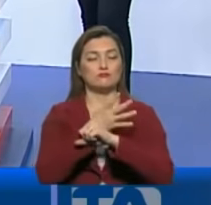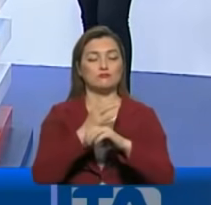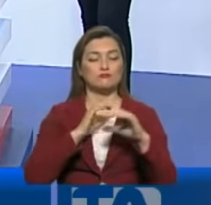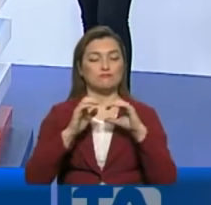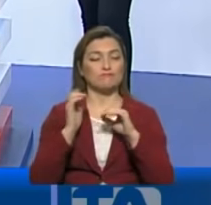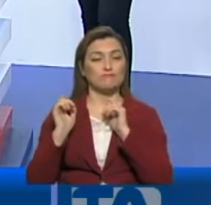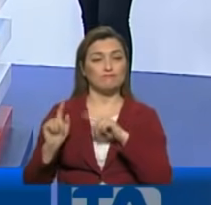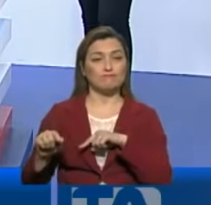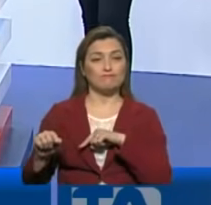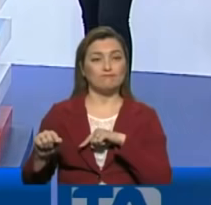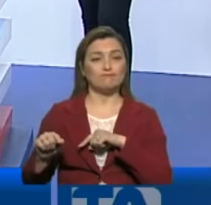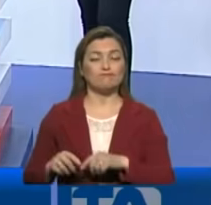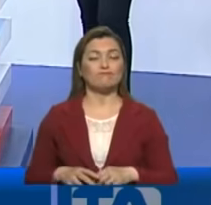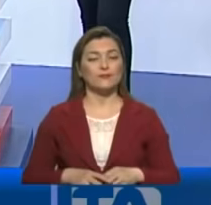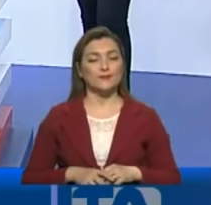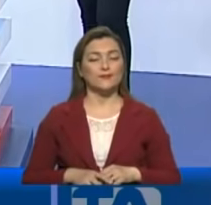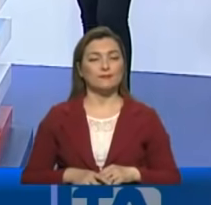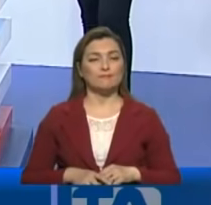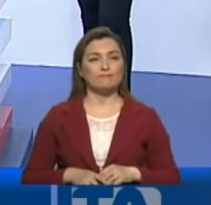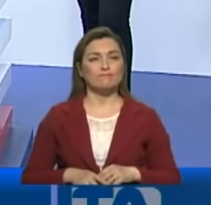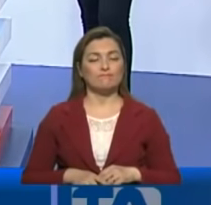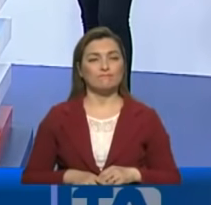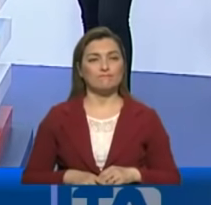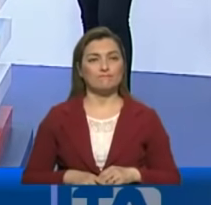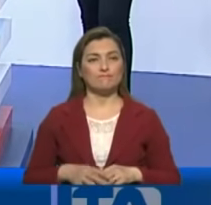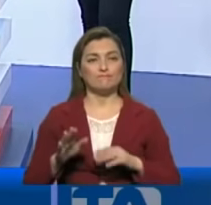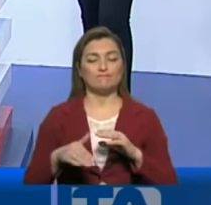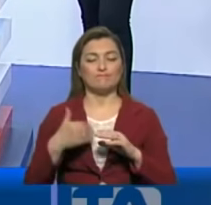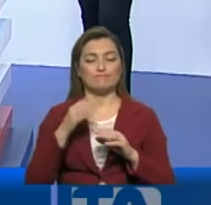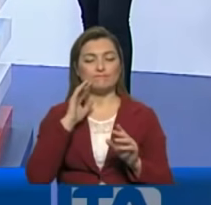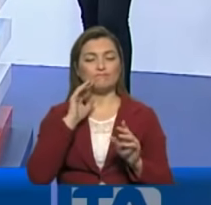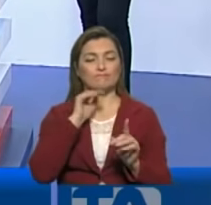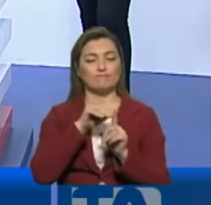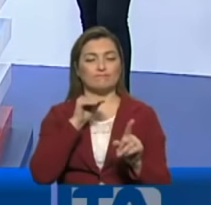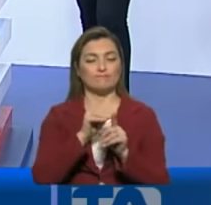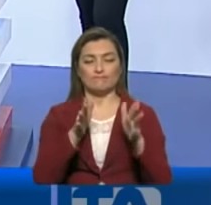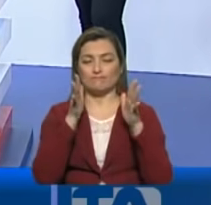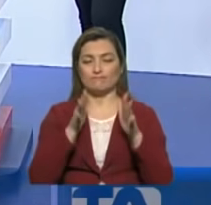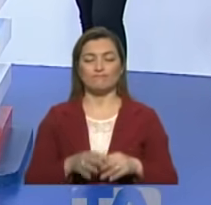ver al correo electrónico que ya ven en pantalla, spaz@telemazonas.com, pueden escribirnos, allí estaremos muy